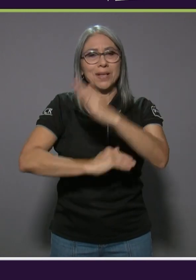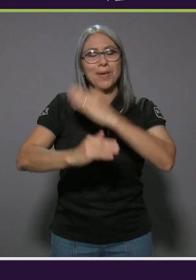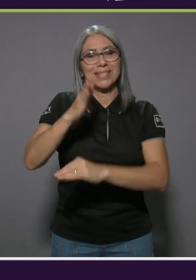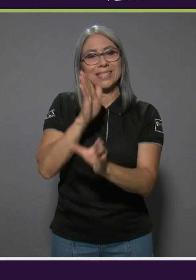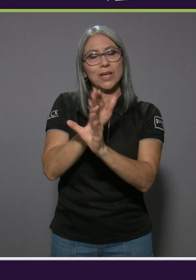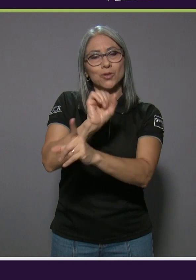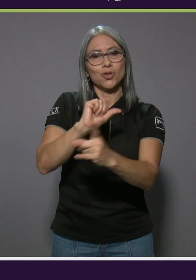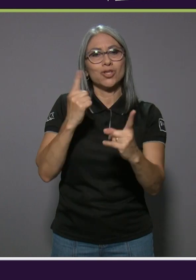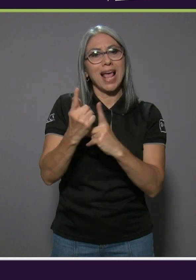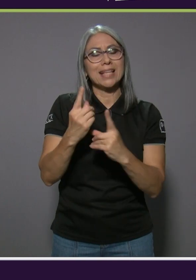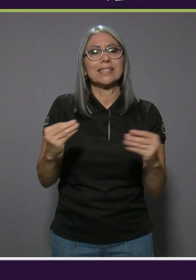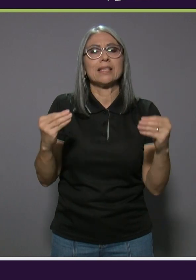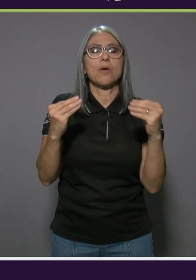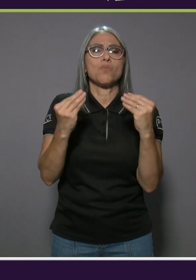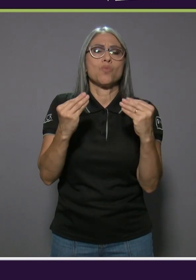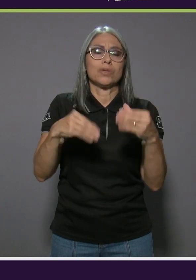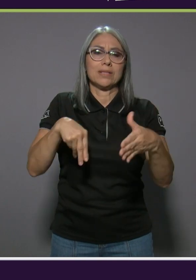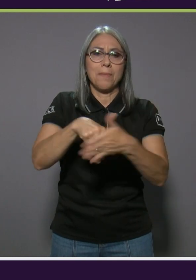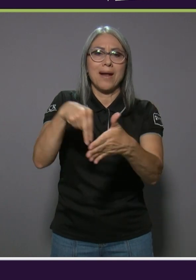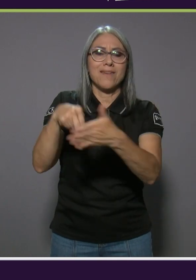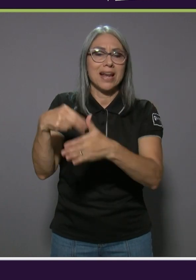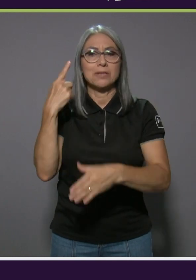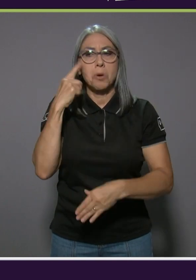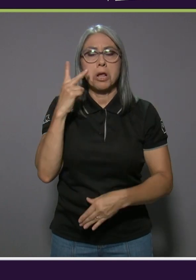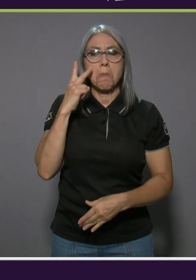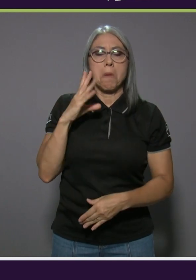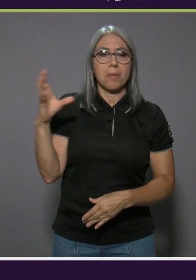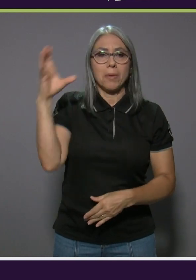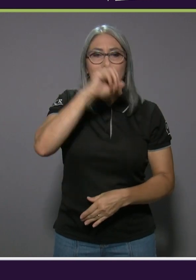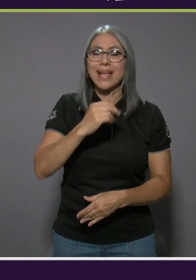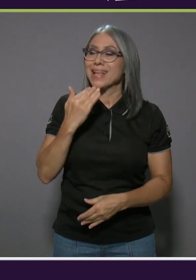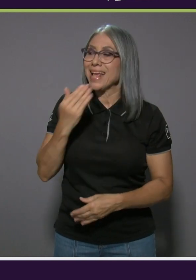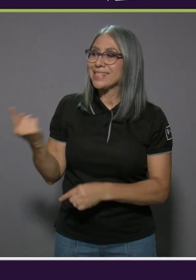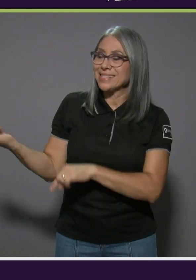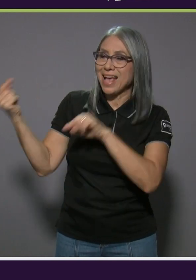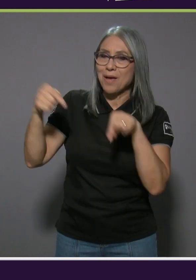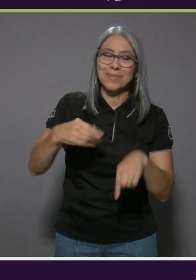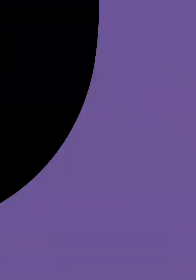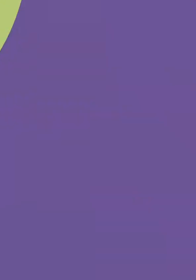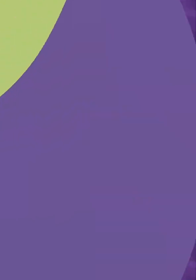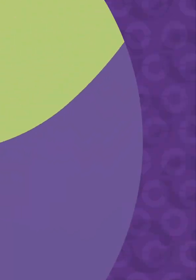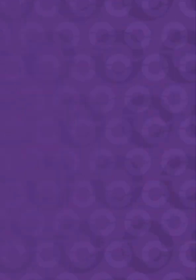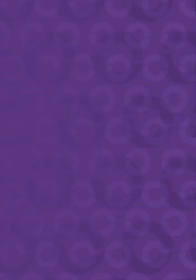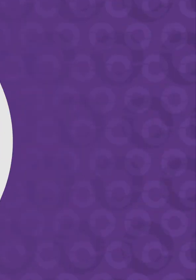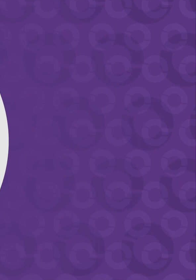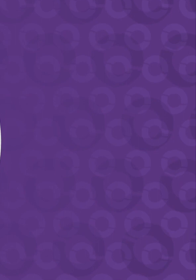al no ser una condición tan visible. Muchas gracias a ambas por venir. Muchas gracias. Gracias.